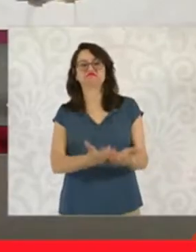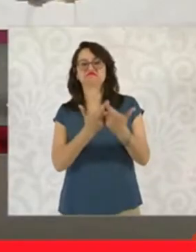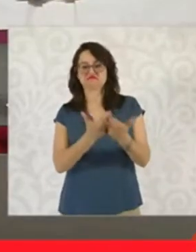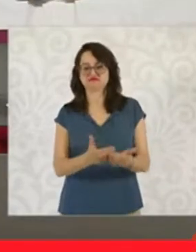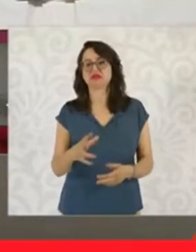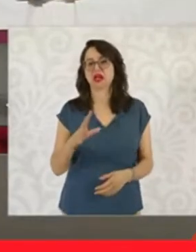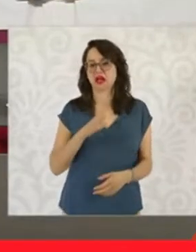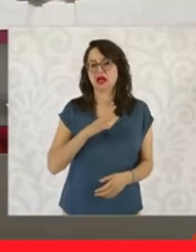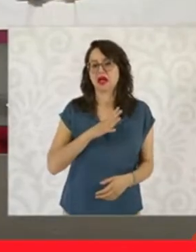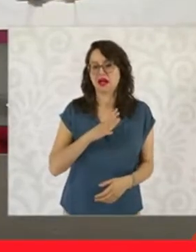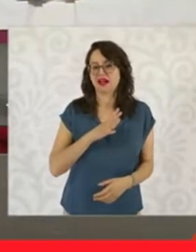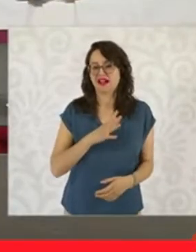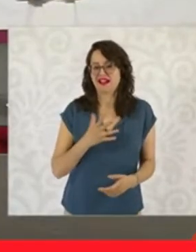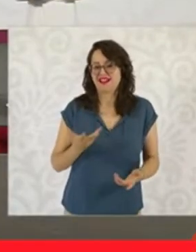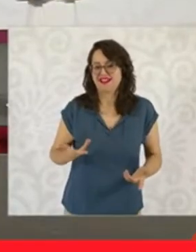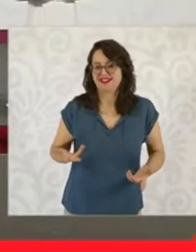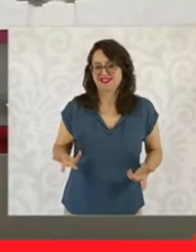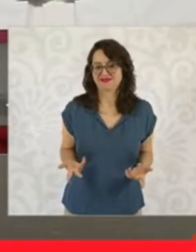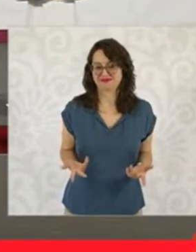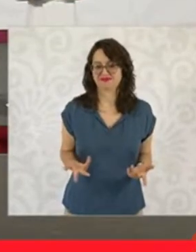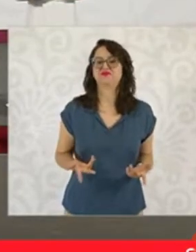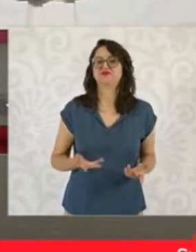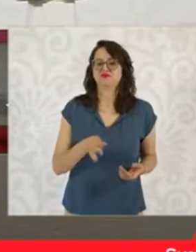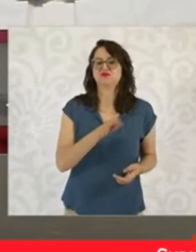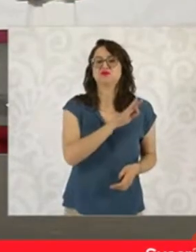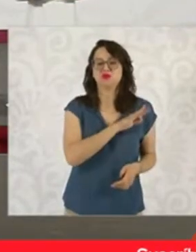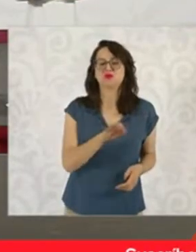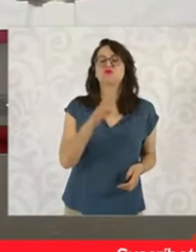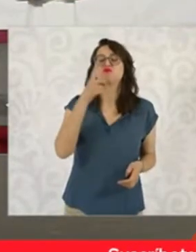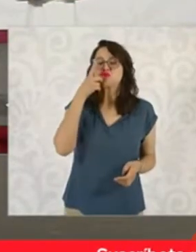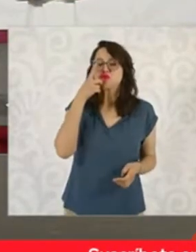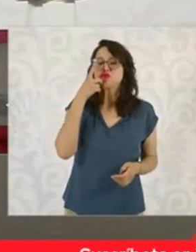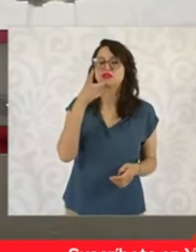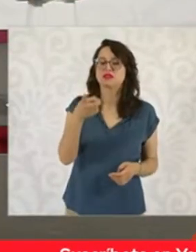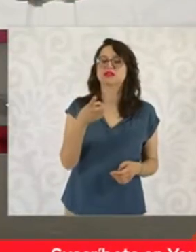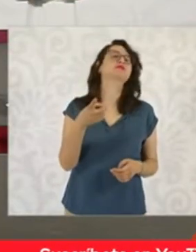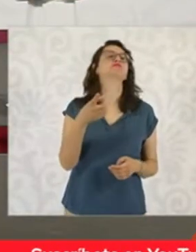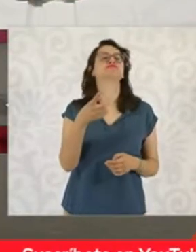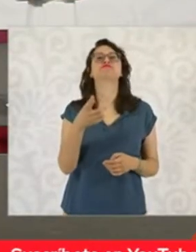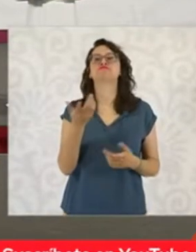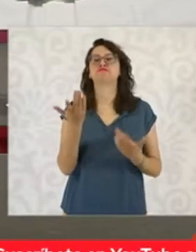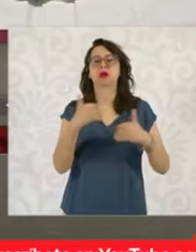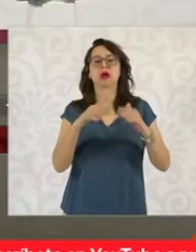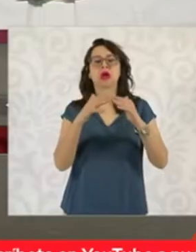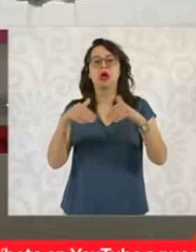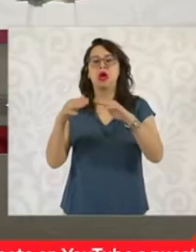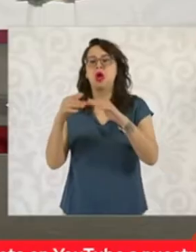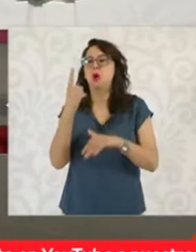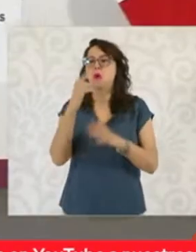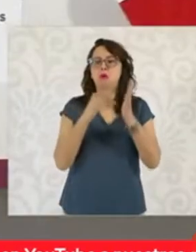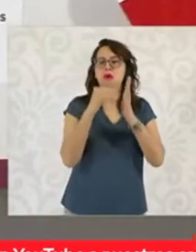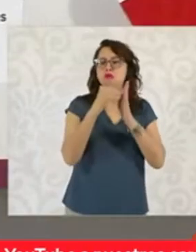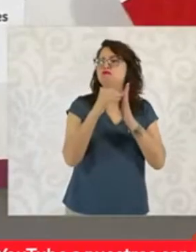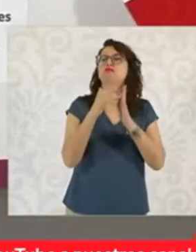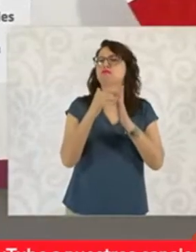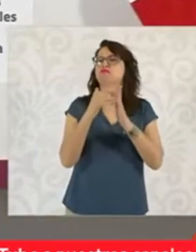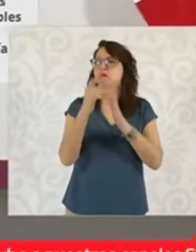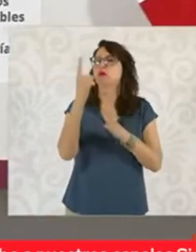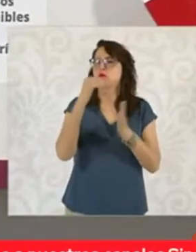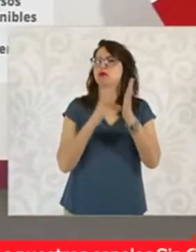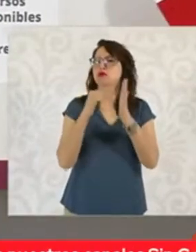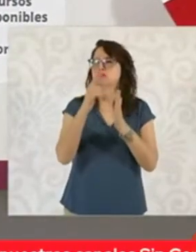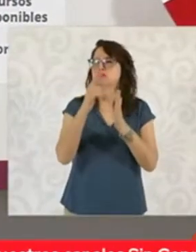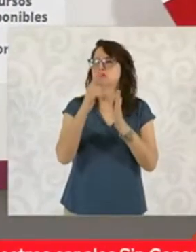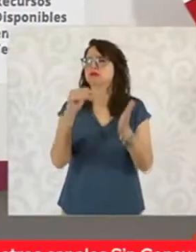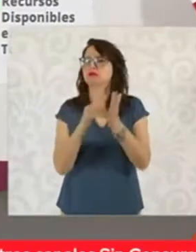por eso también podemos pensar en que se incremente la construcción de viviendas desde el Infonavit. Pero bueno, los